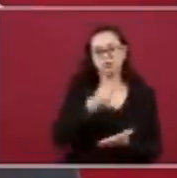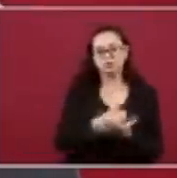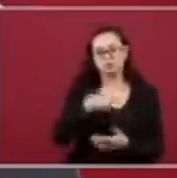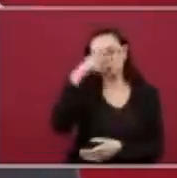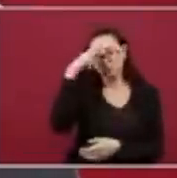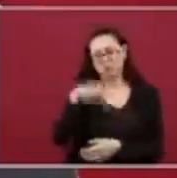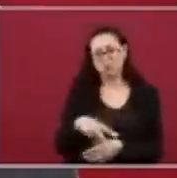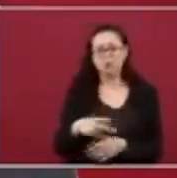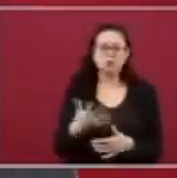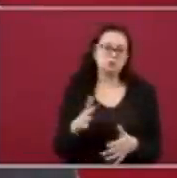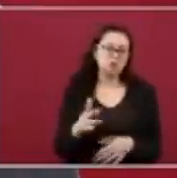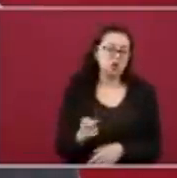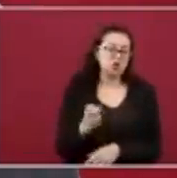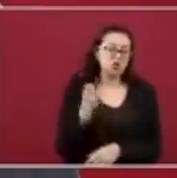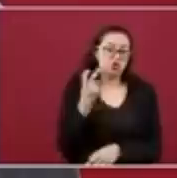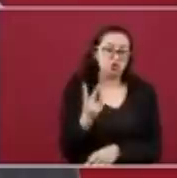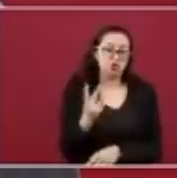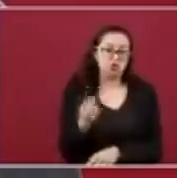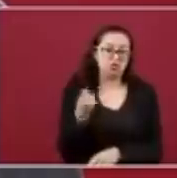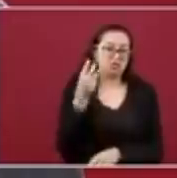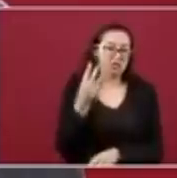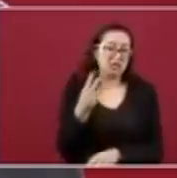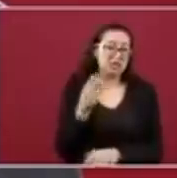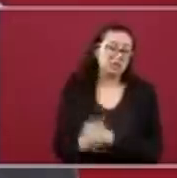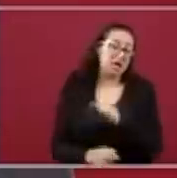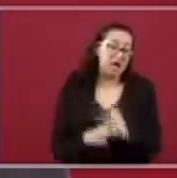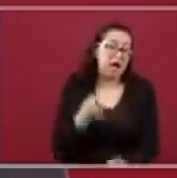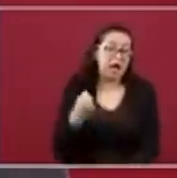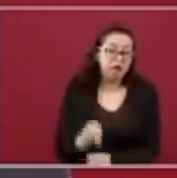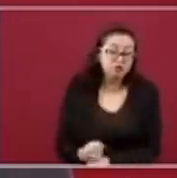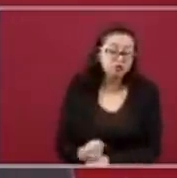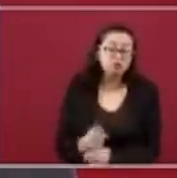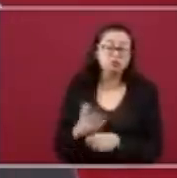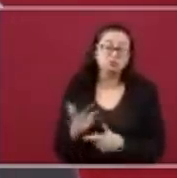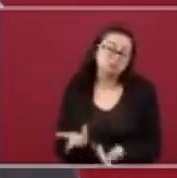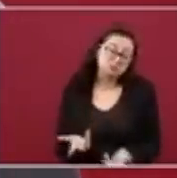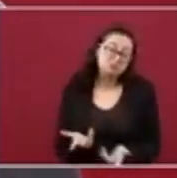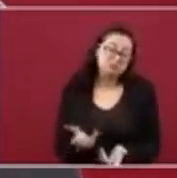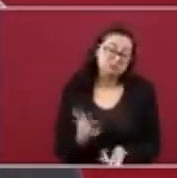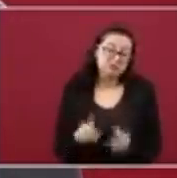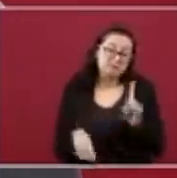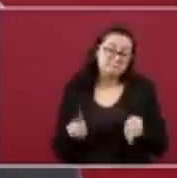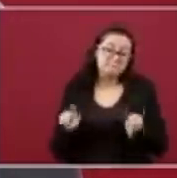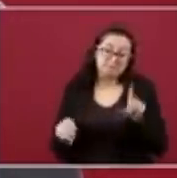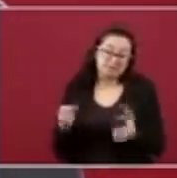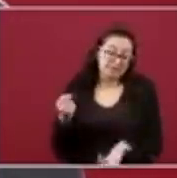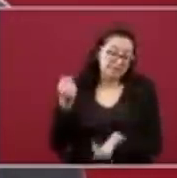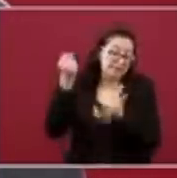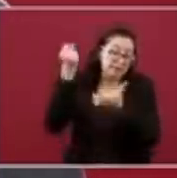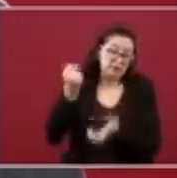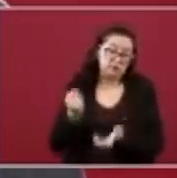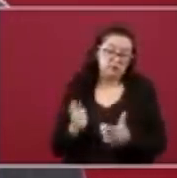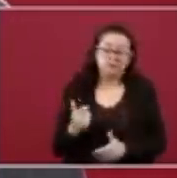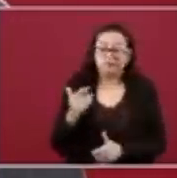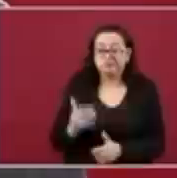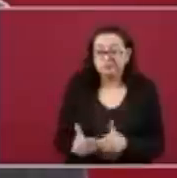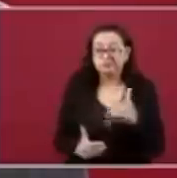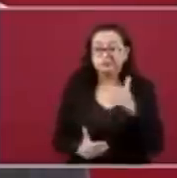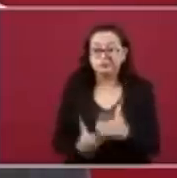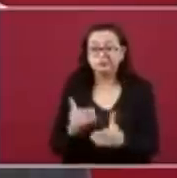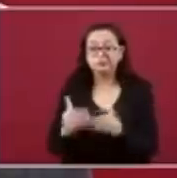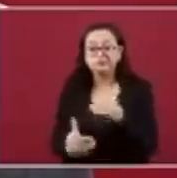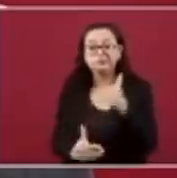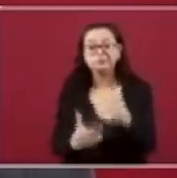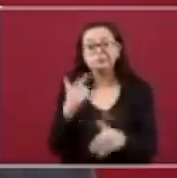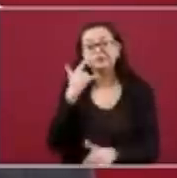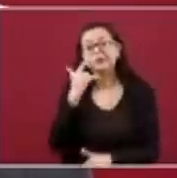en 2-3 años en la medida de que se reprograme el presupuesto. Pero eso es lo